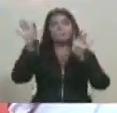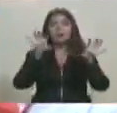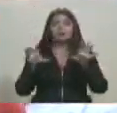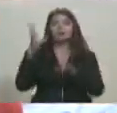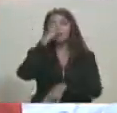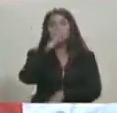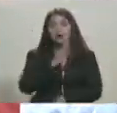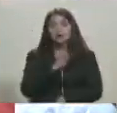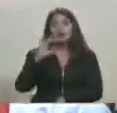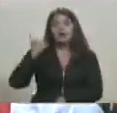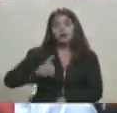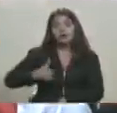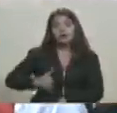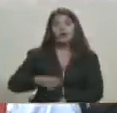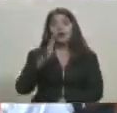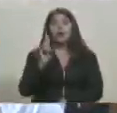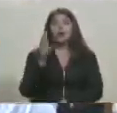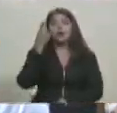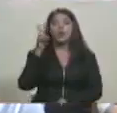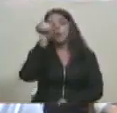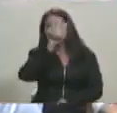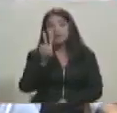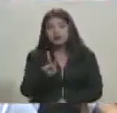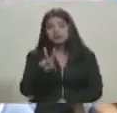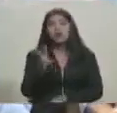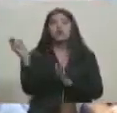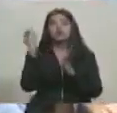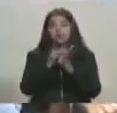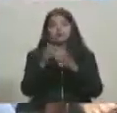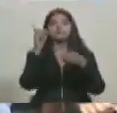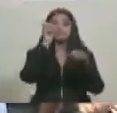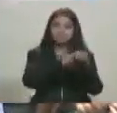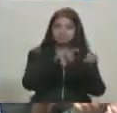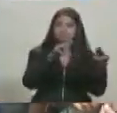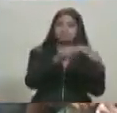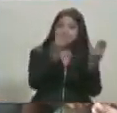Brasil, Argentina y Uruguay, Venezuela estará regresando